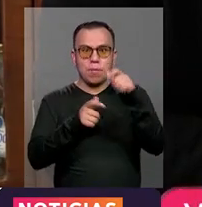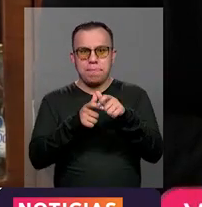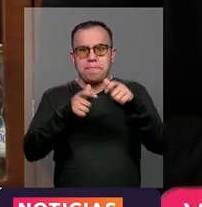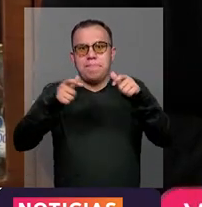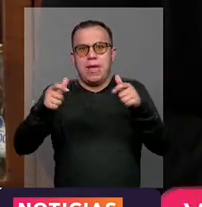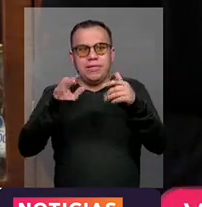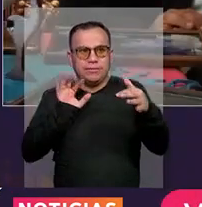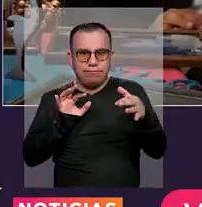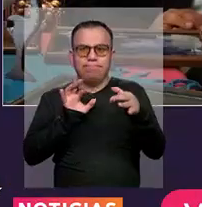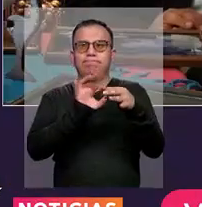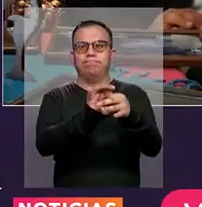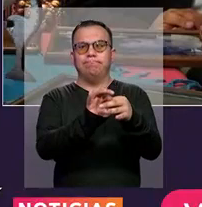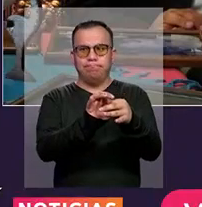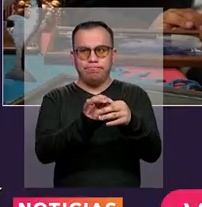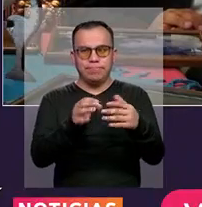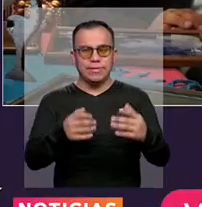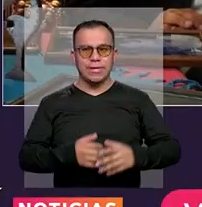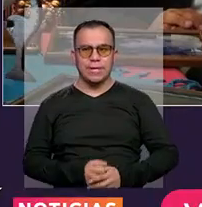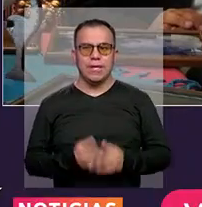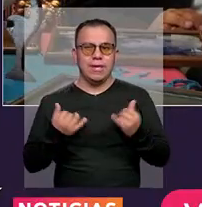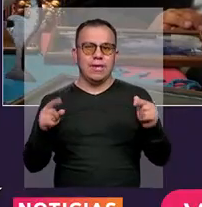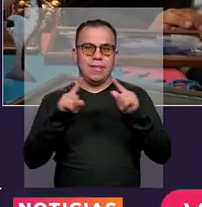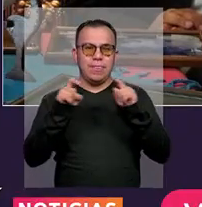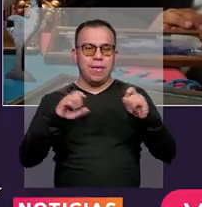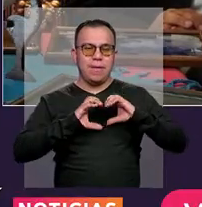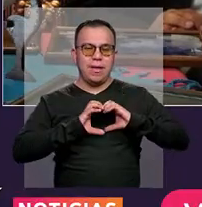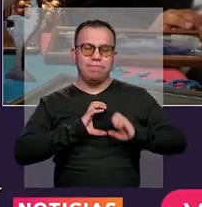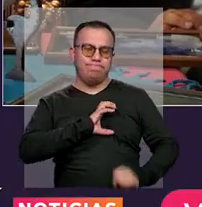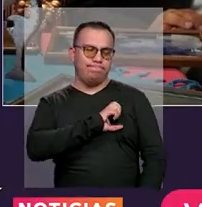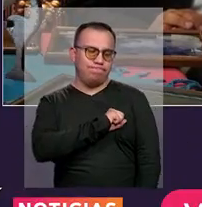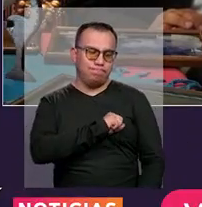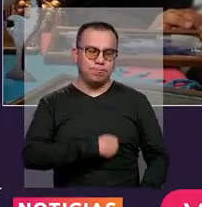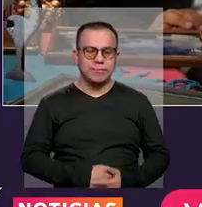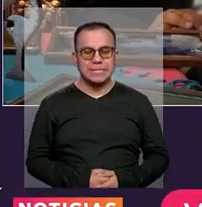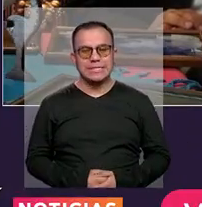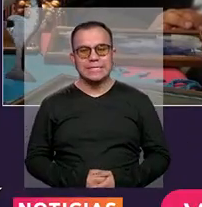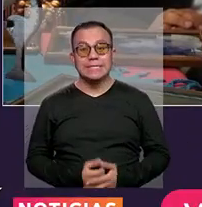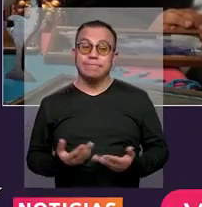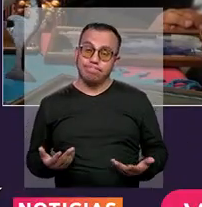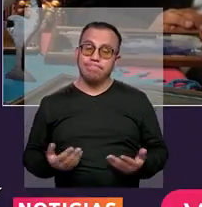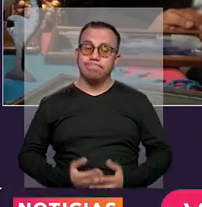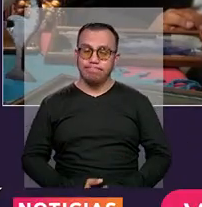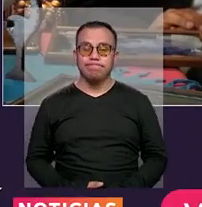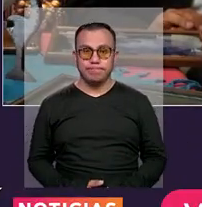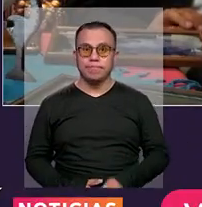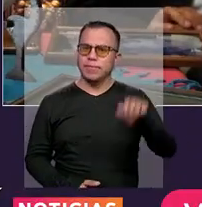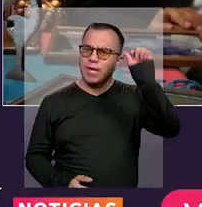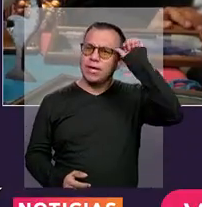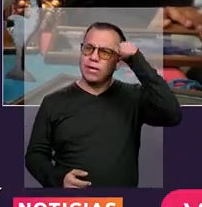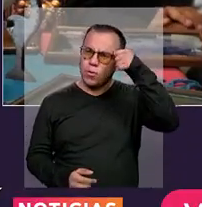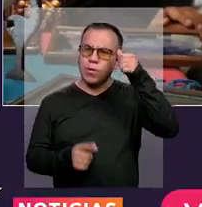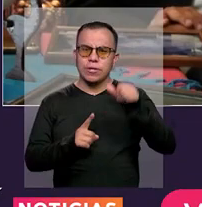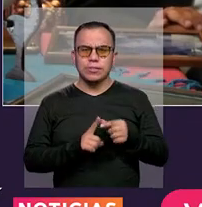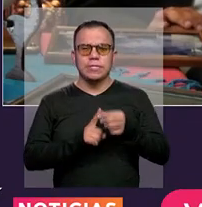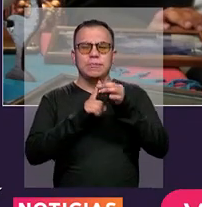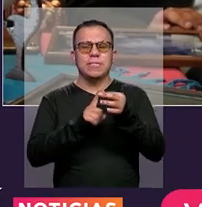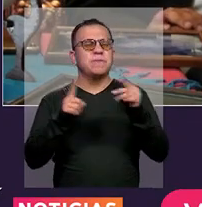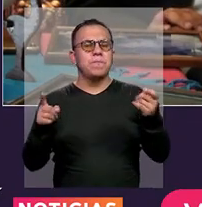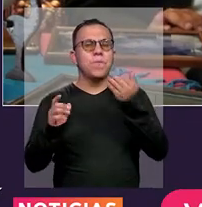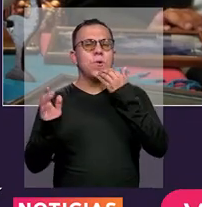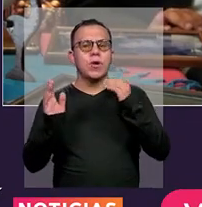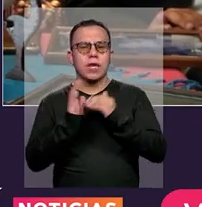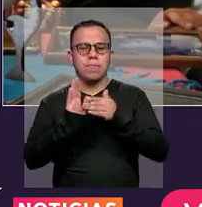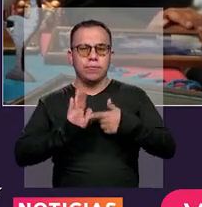completamente pues con este tema el corazón adolorido no y si indudablemente hay recuerdos especiales y entre esos por